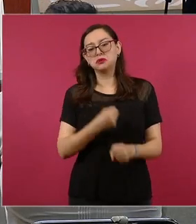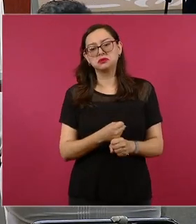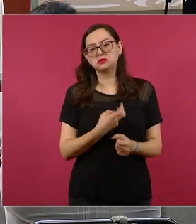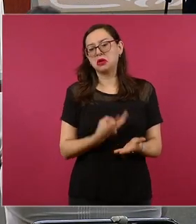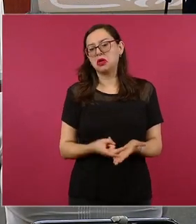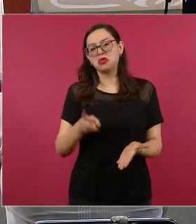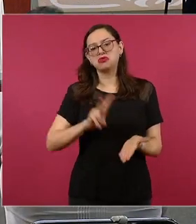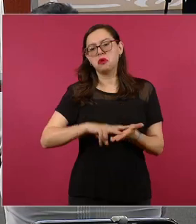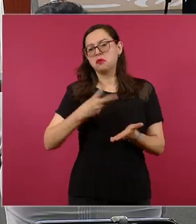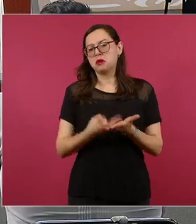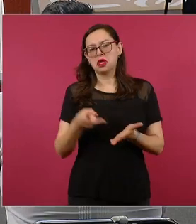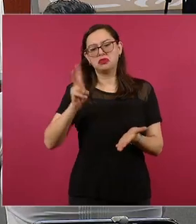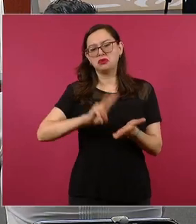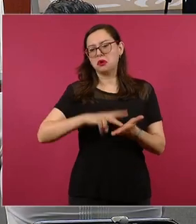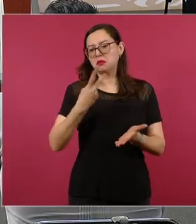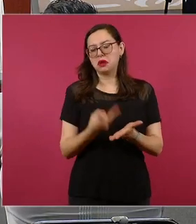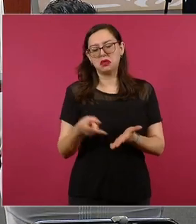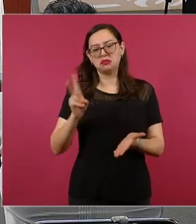Miren.